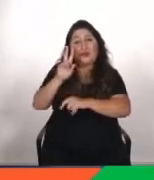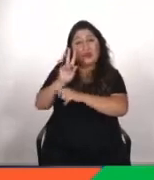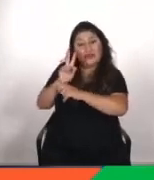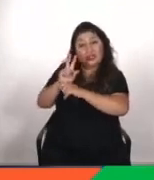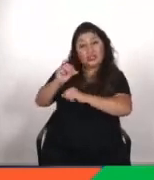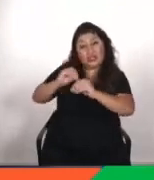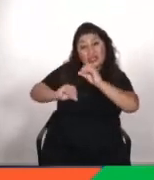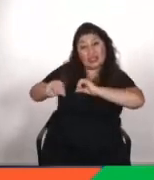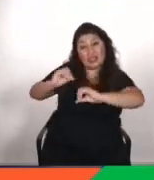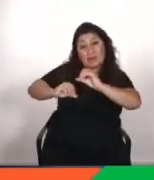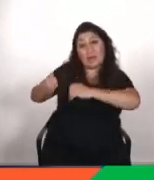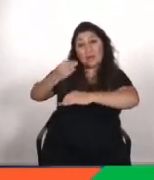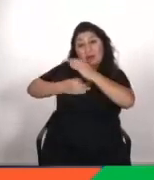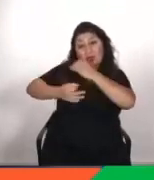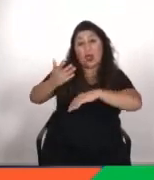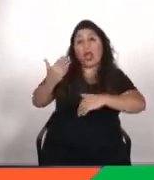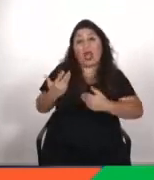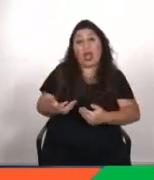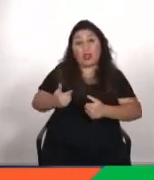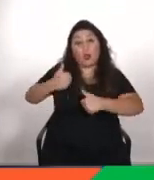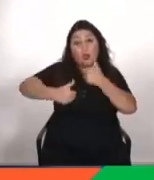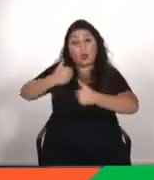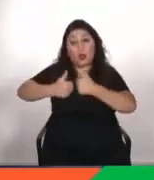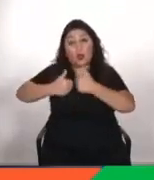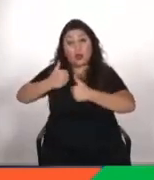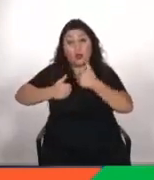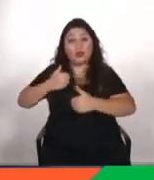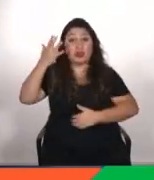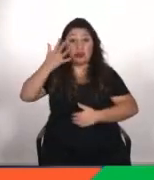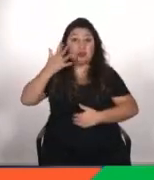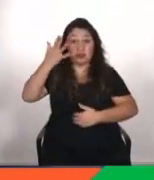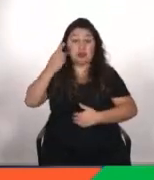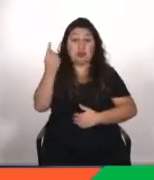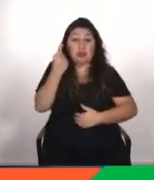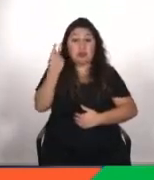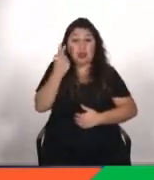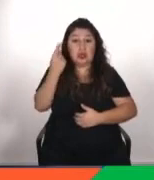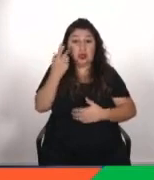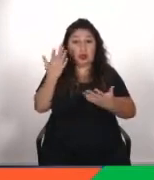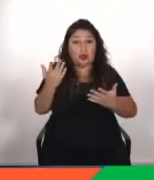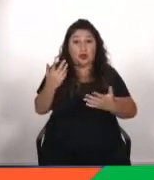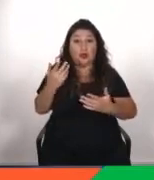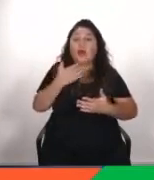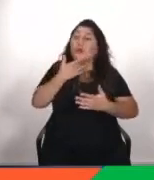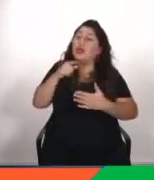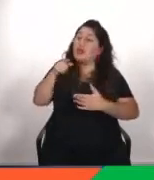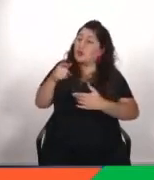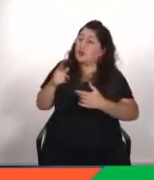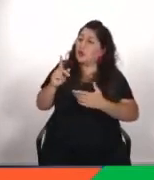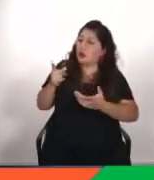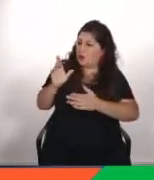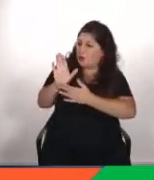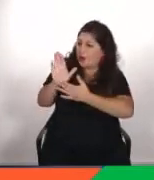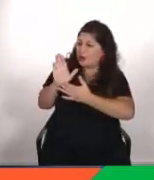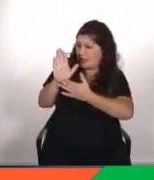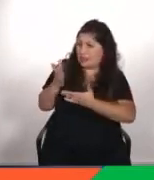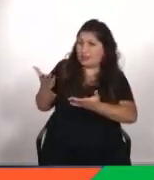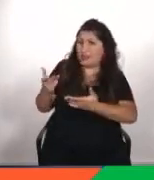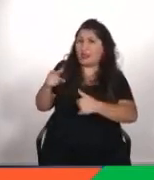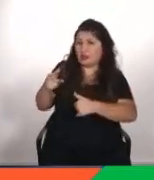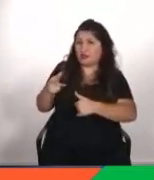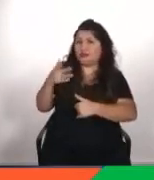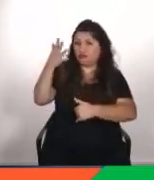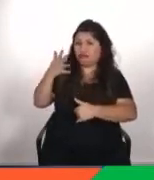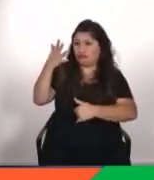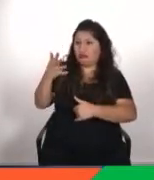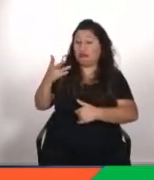de monólogos científicos, de stand-up científico, que se llama FameLab. Y que por qué no me presentaba, yo que hacía los cuentos y charlas y tal. Y